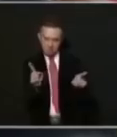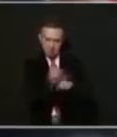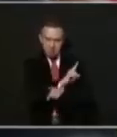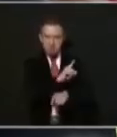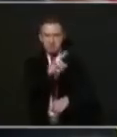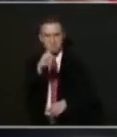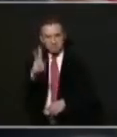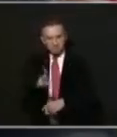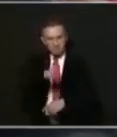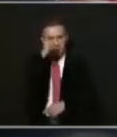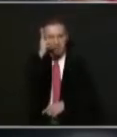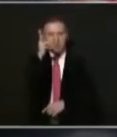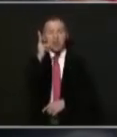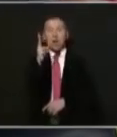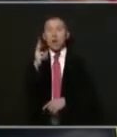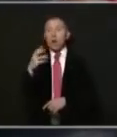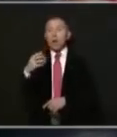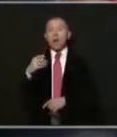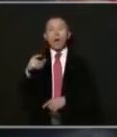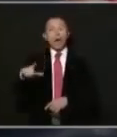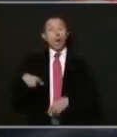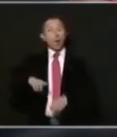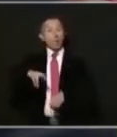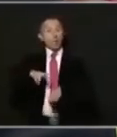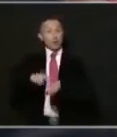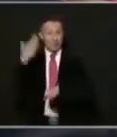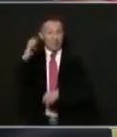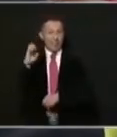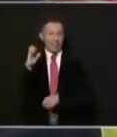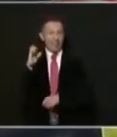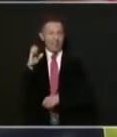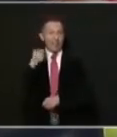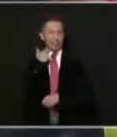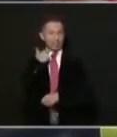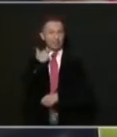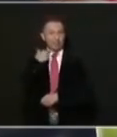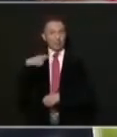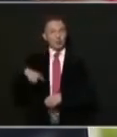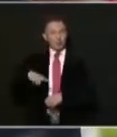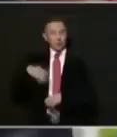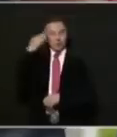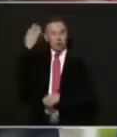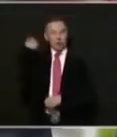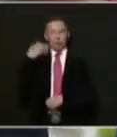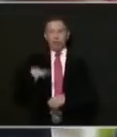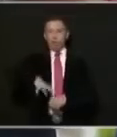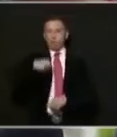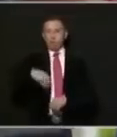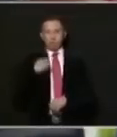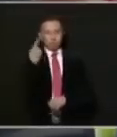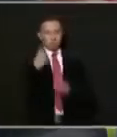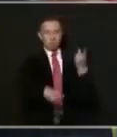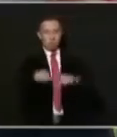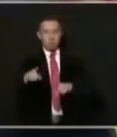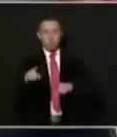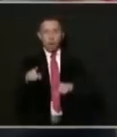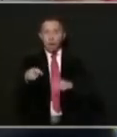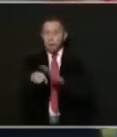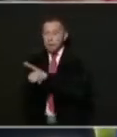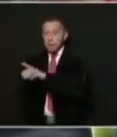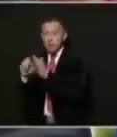caciques, funcionarios o gobernantes del antiguo régimen autoritario. Se cancelarán